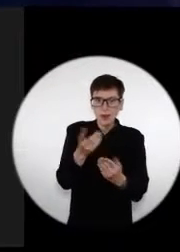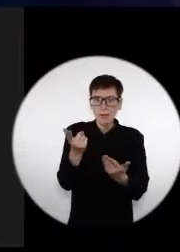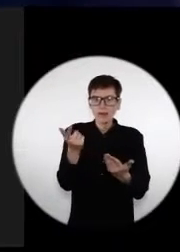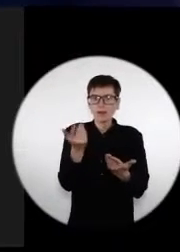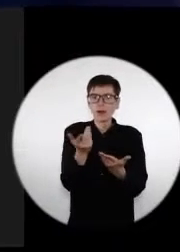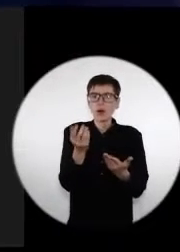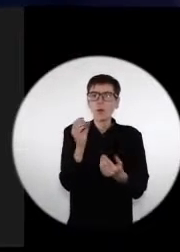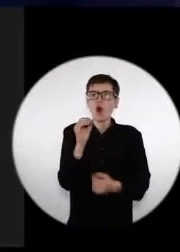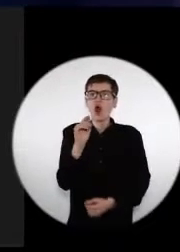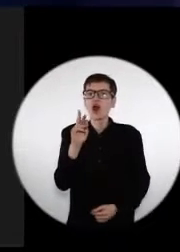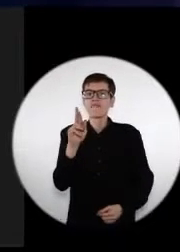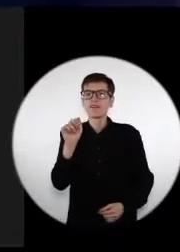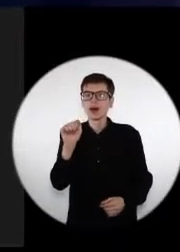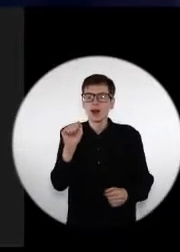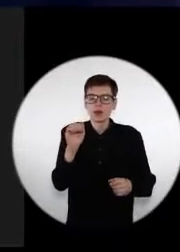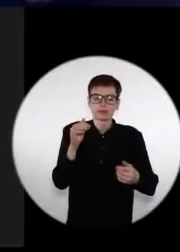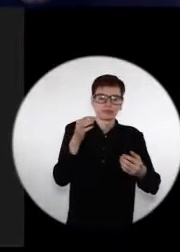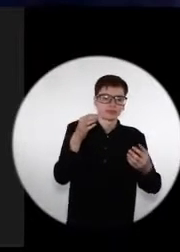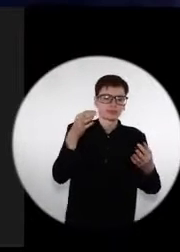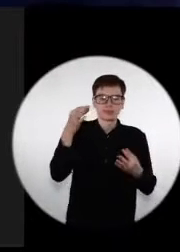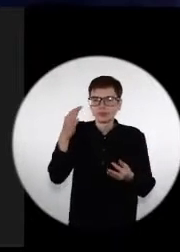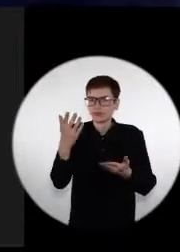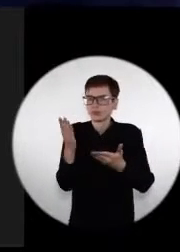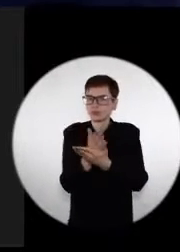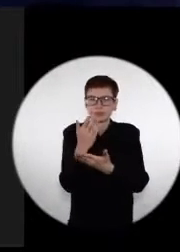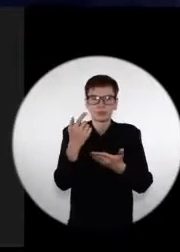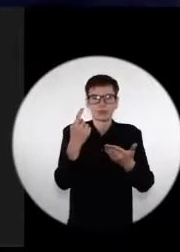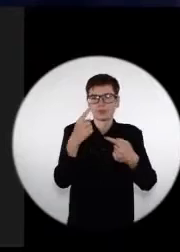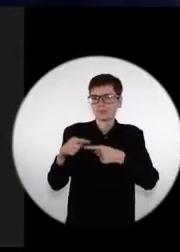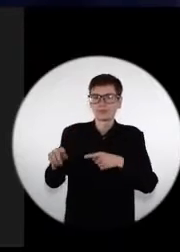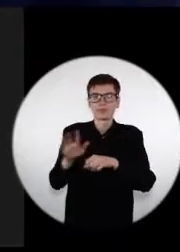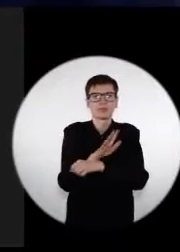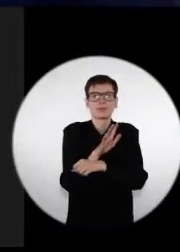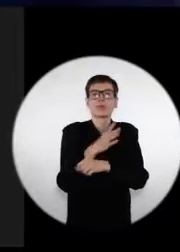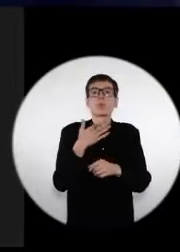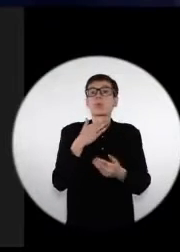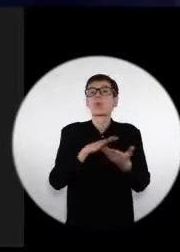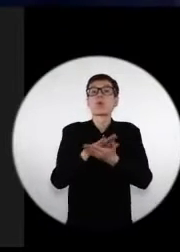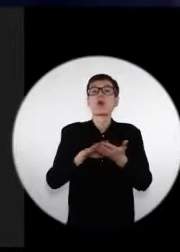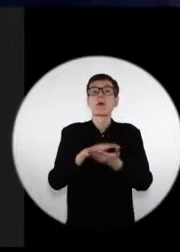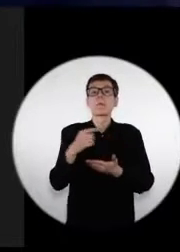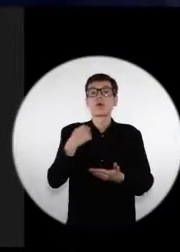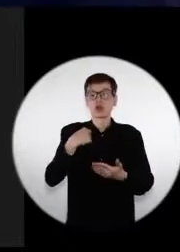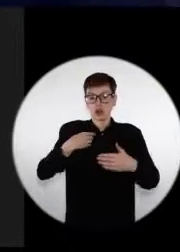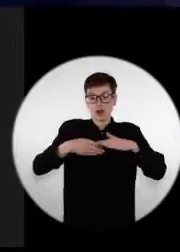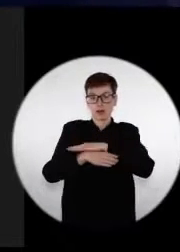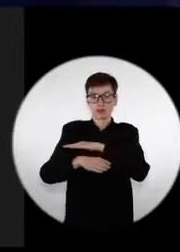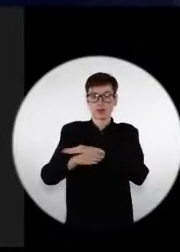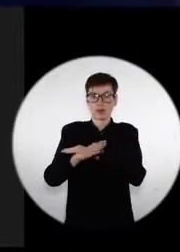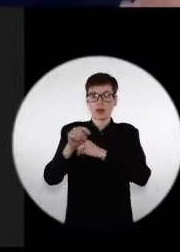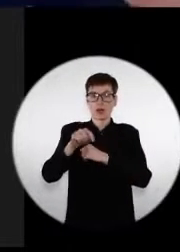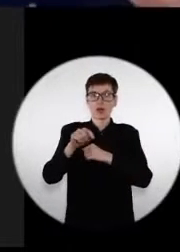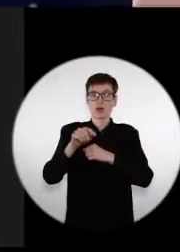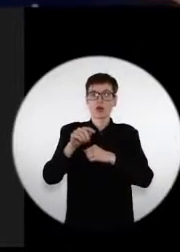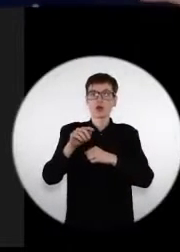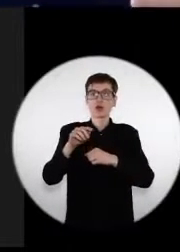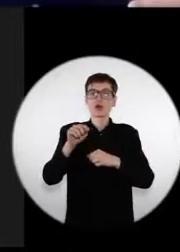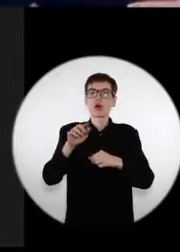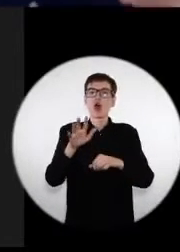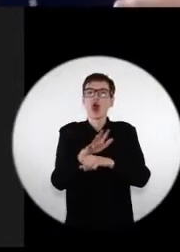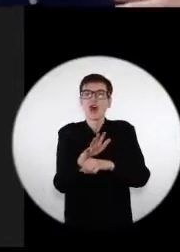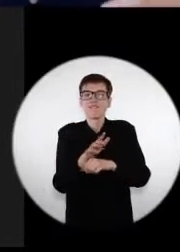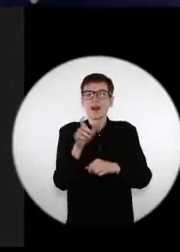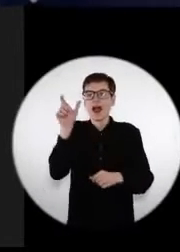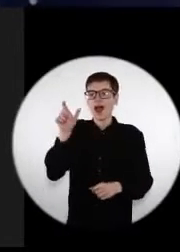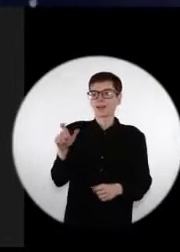ellos la idea de acceder directamente a una obra siempre va a tener esa complicación de pensar porque porque está esta imagen sí